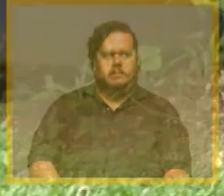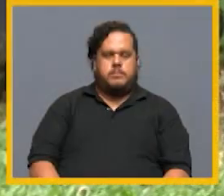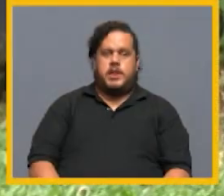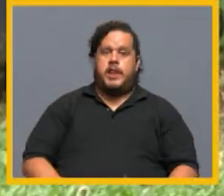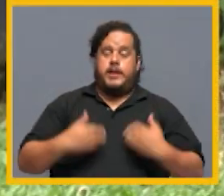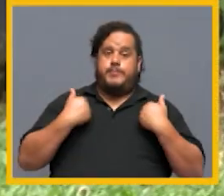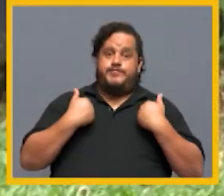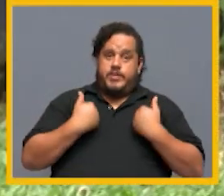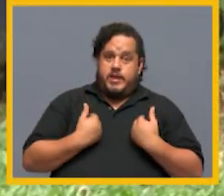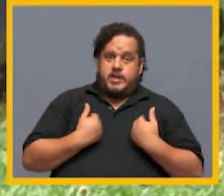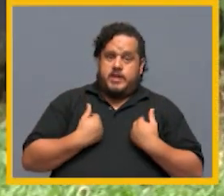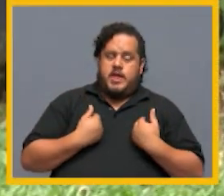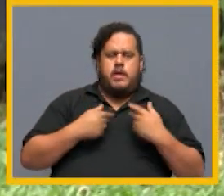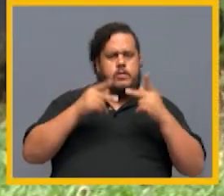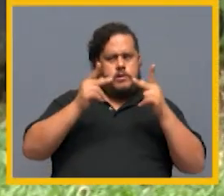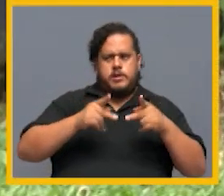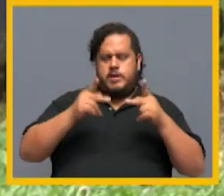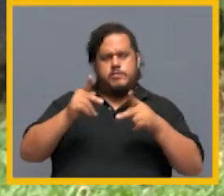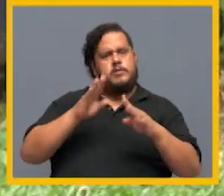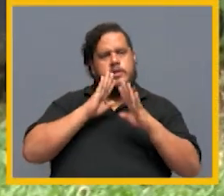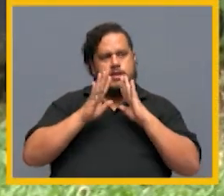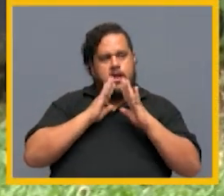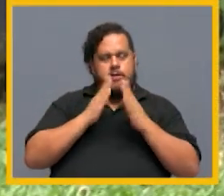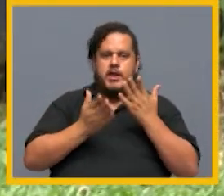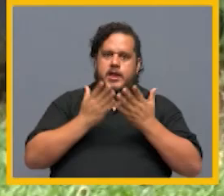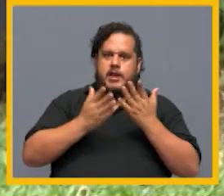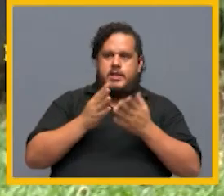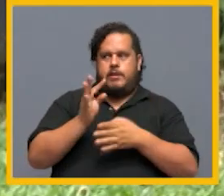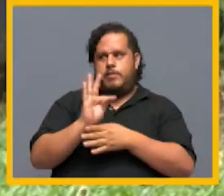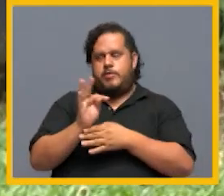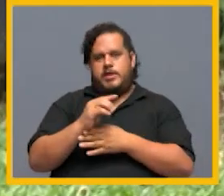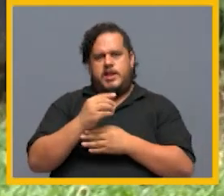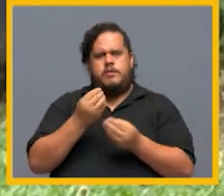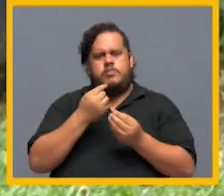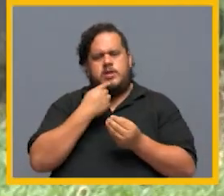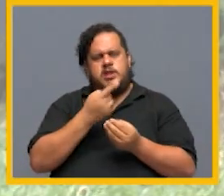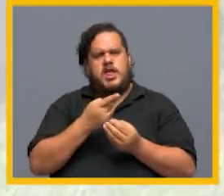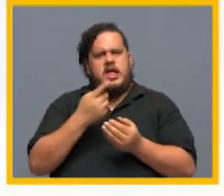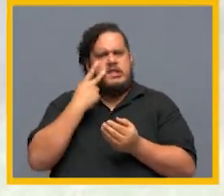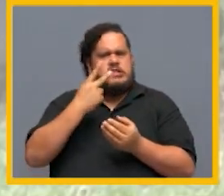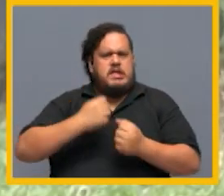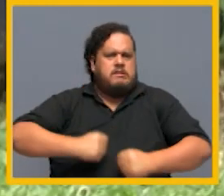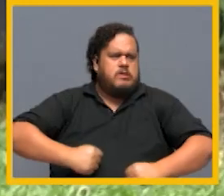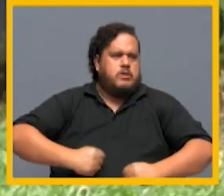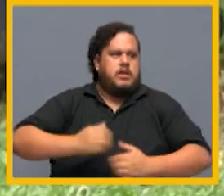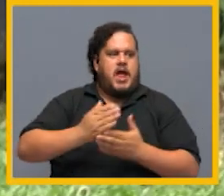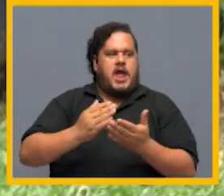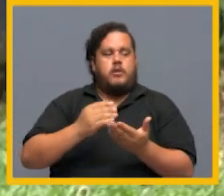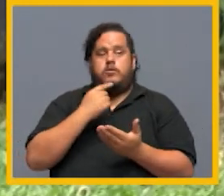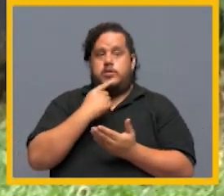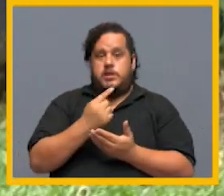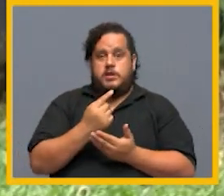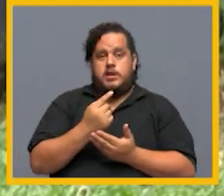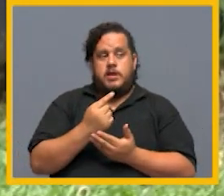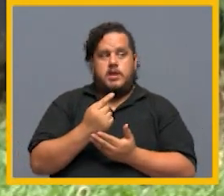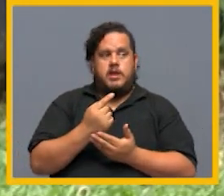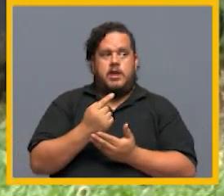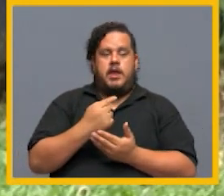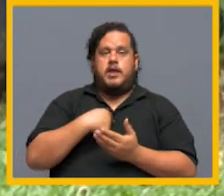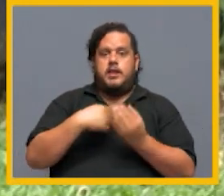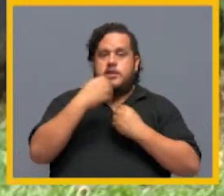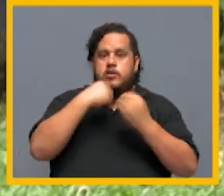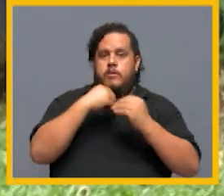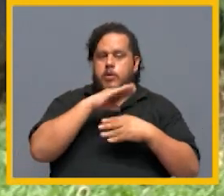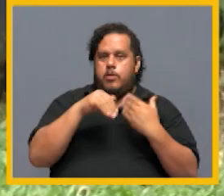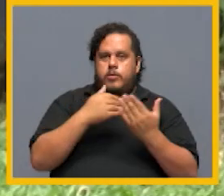cansado que la gente hable, que tal vez por tele me dicen, mucha gente me dice, ah, por tele se ve gordísimo. Algunos dicen que es que me como